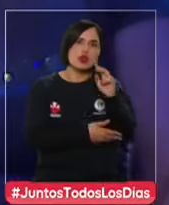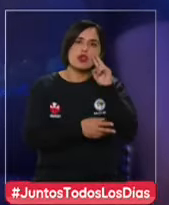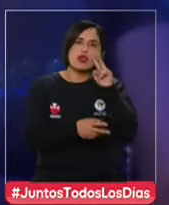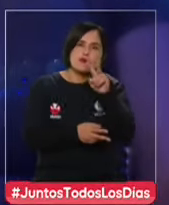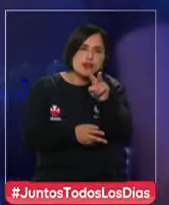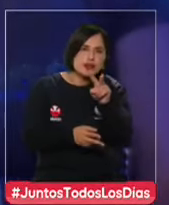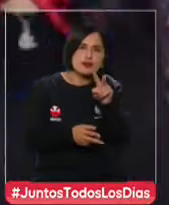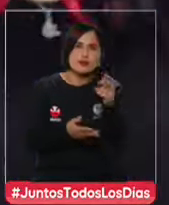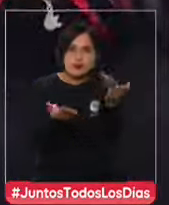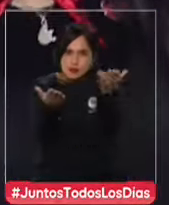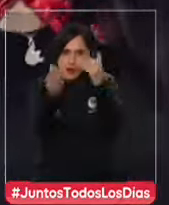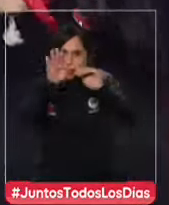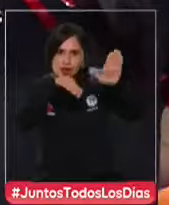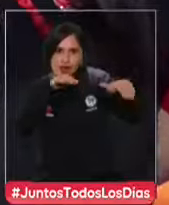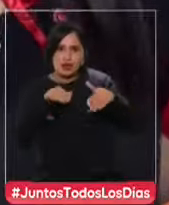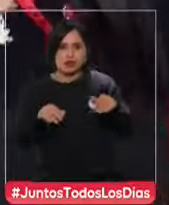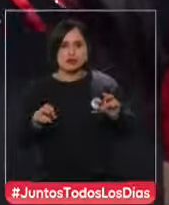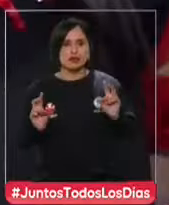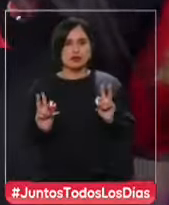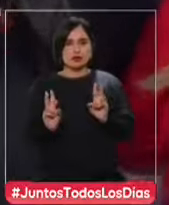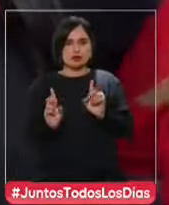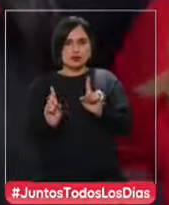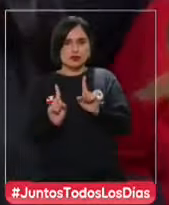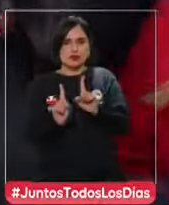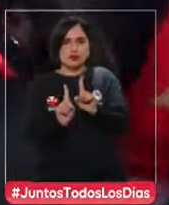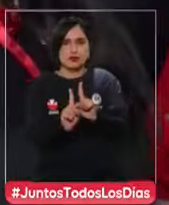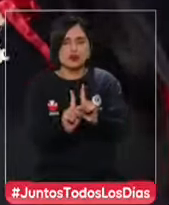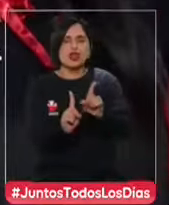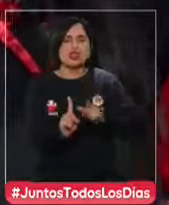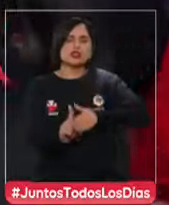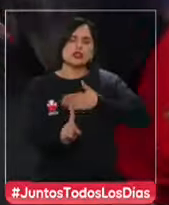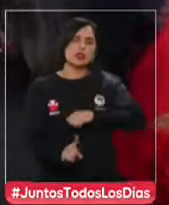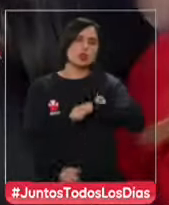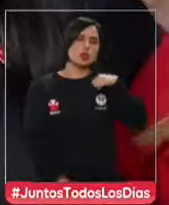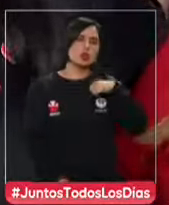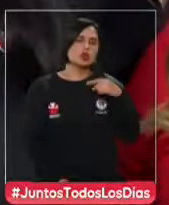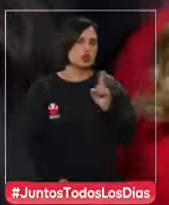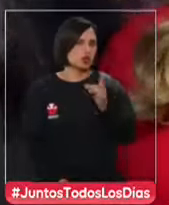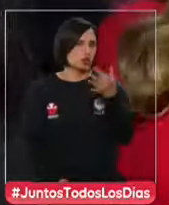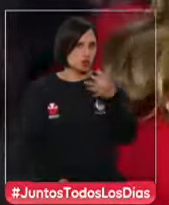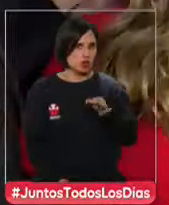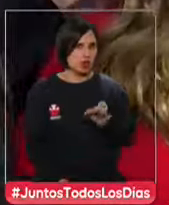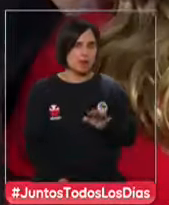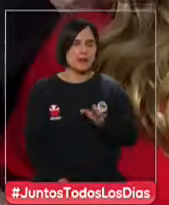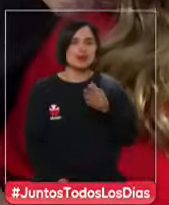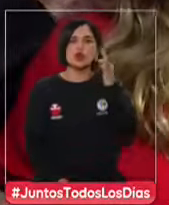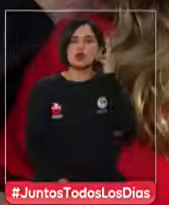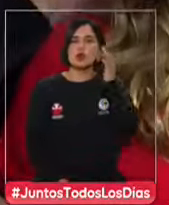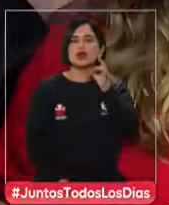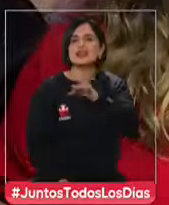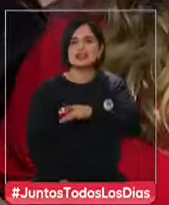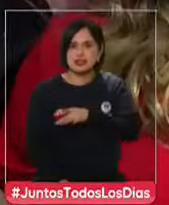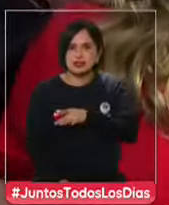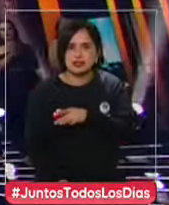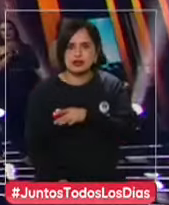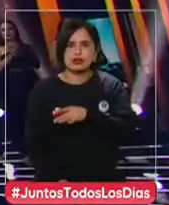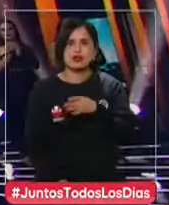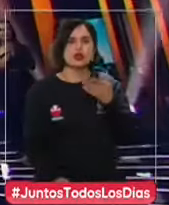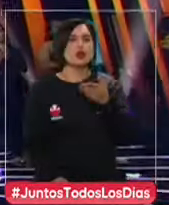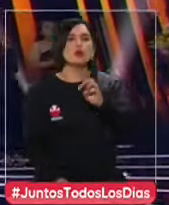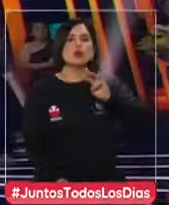más cerca, vengan, porque ellas nos hace sentir orgullosas, no solamente como mujeres chilenas,